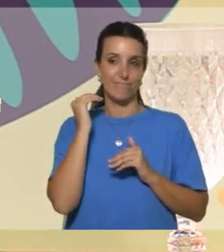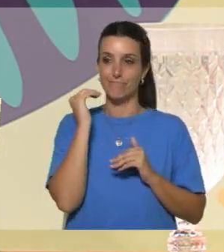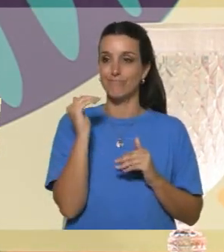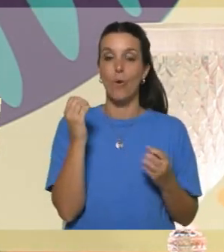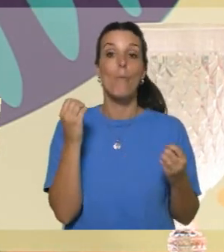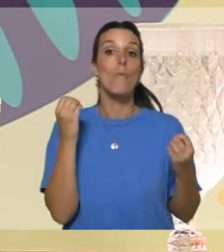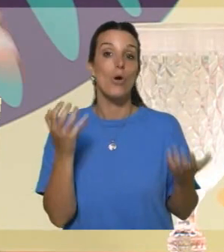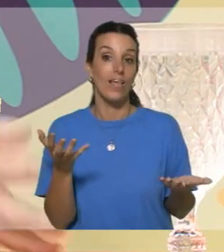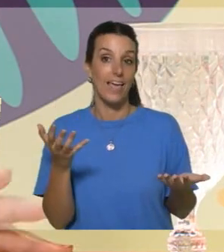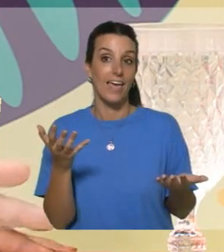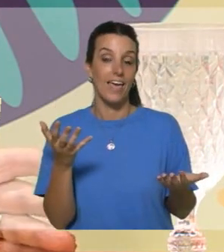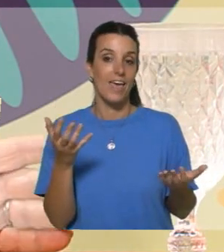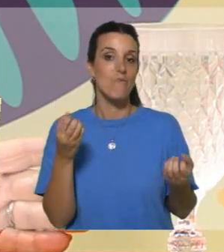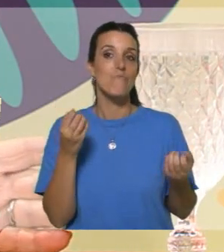porque, duda.